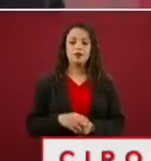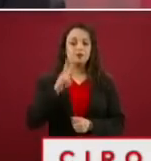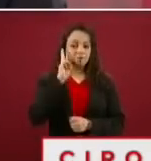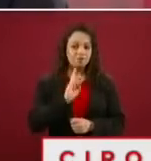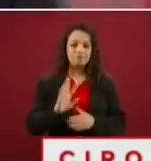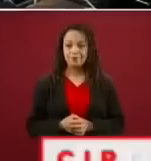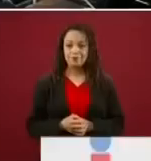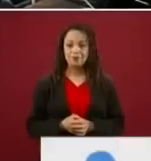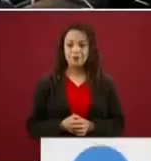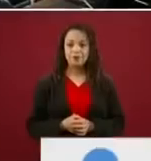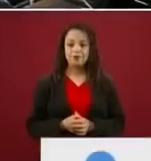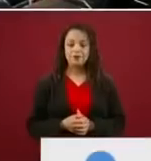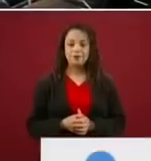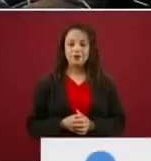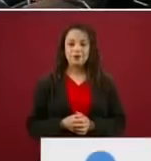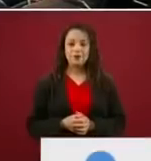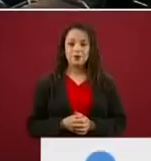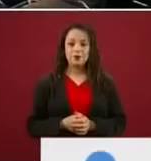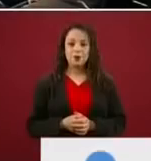Vamos a esperarnos.